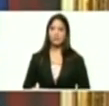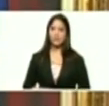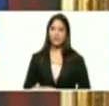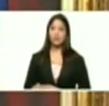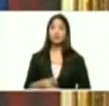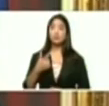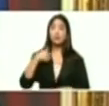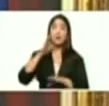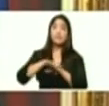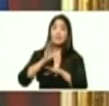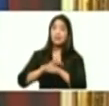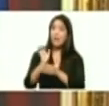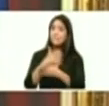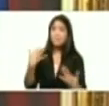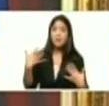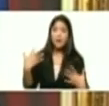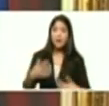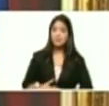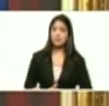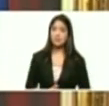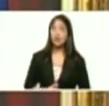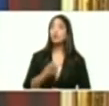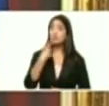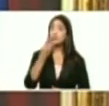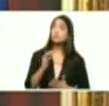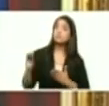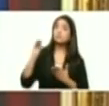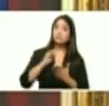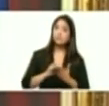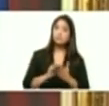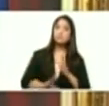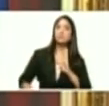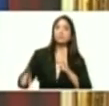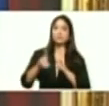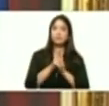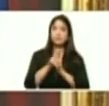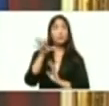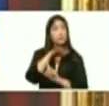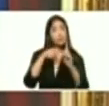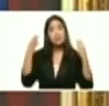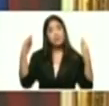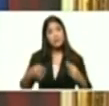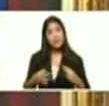decreté la emergencia, lo digo nuevamente, más que un decreto, es una realidad,